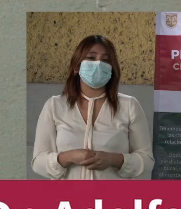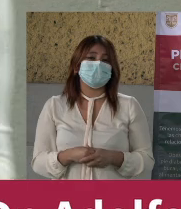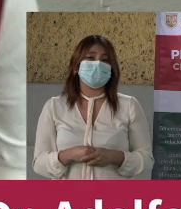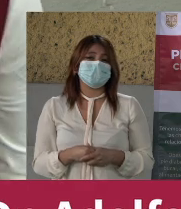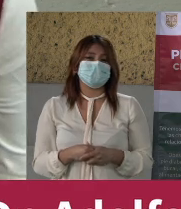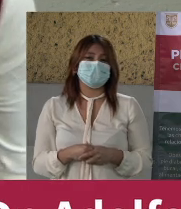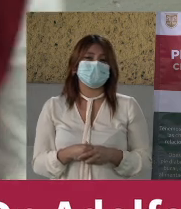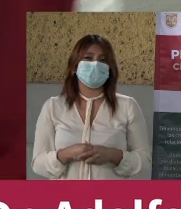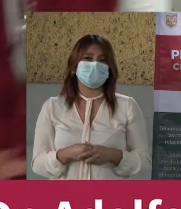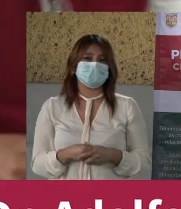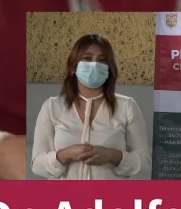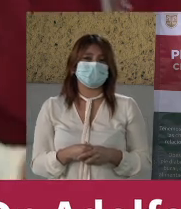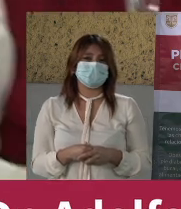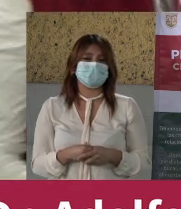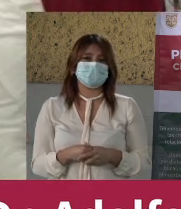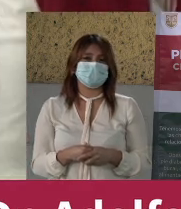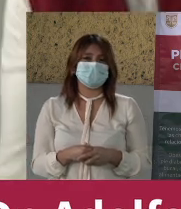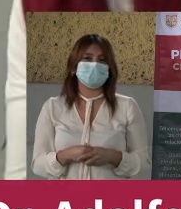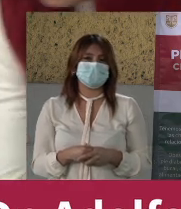y que